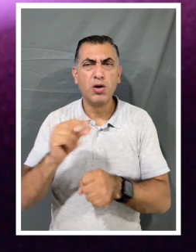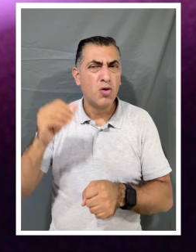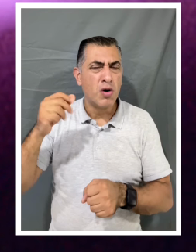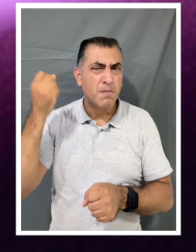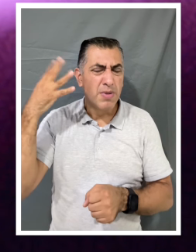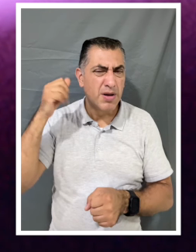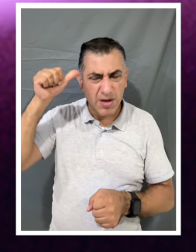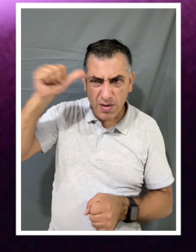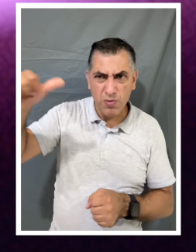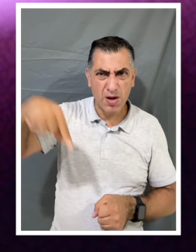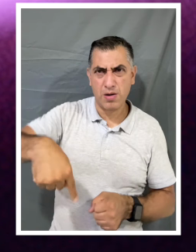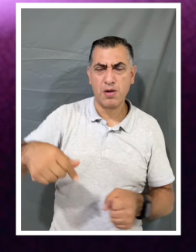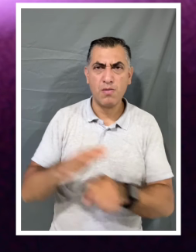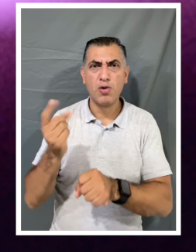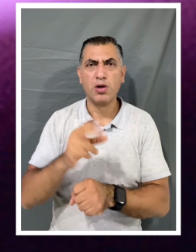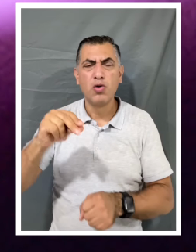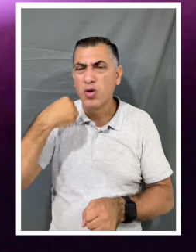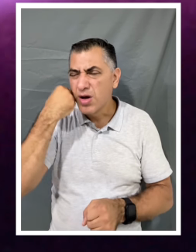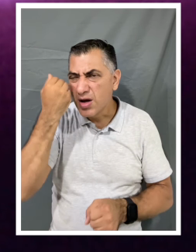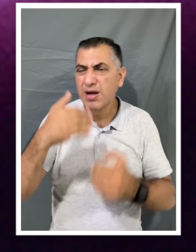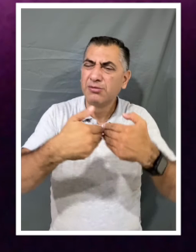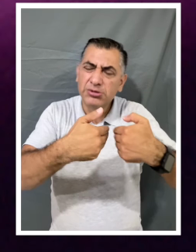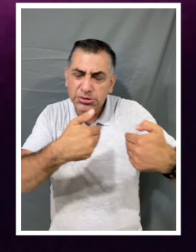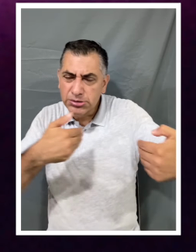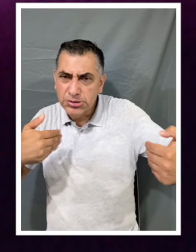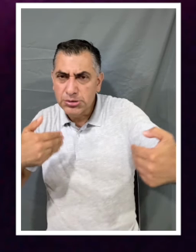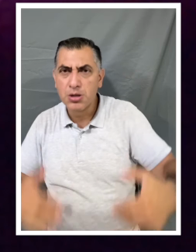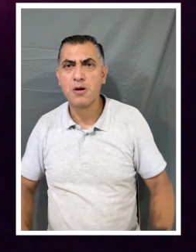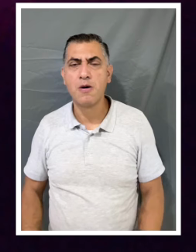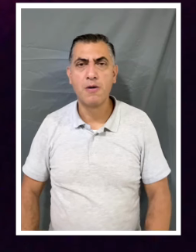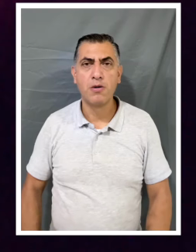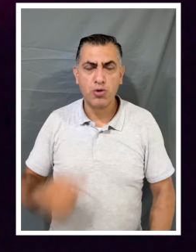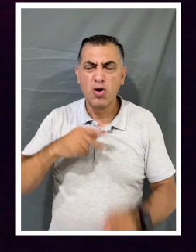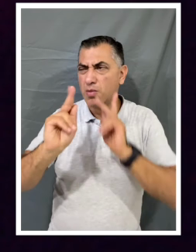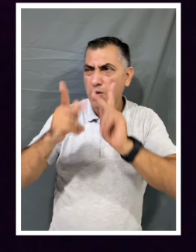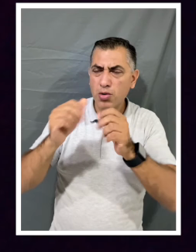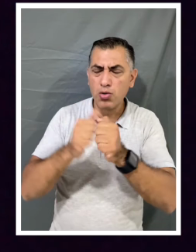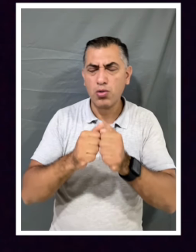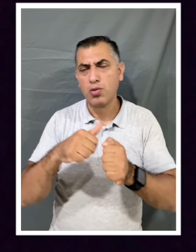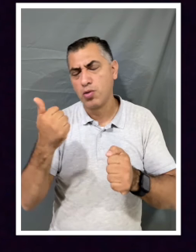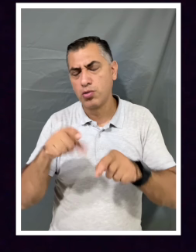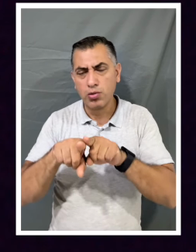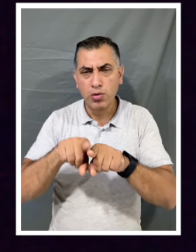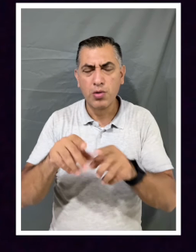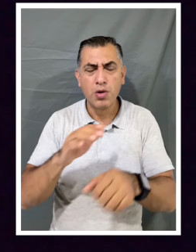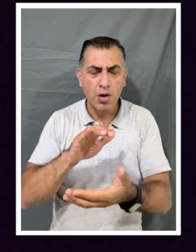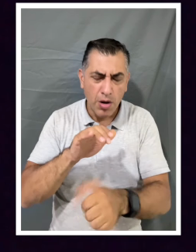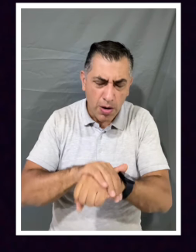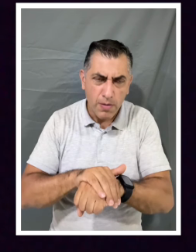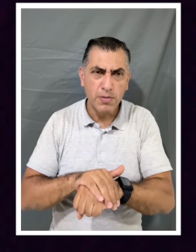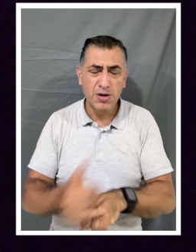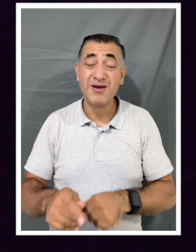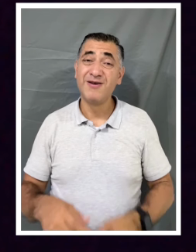seguido el Apocalipsis en este lugar porque no queremos causar división yo he platicado con chucho del Apocalipsis sabes